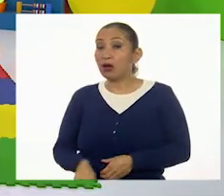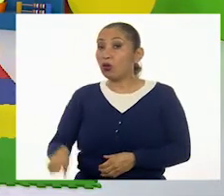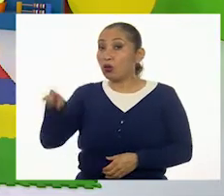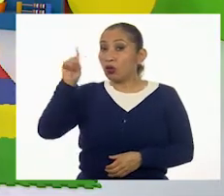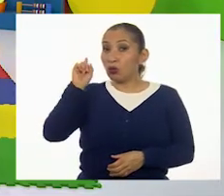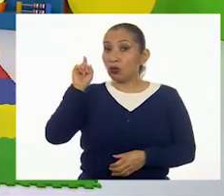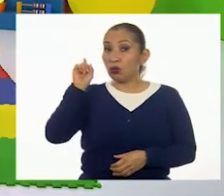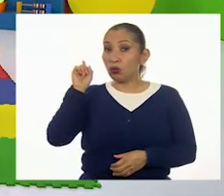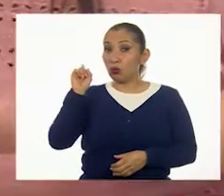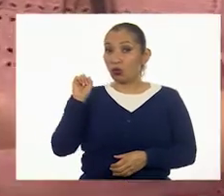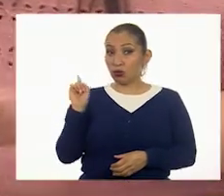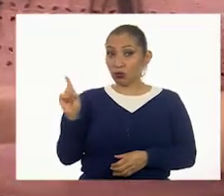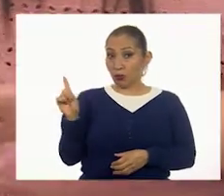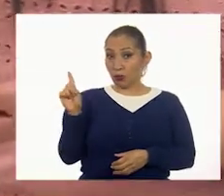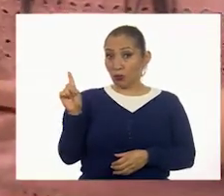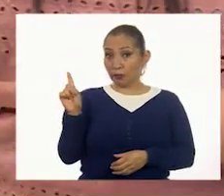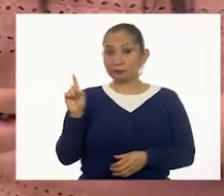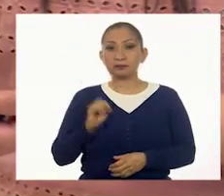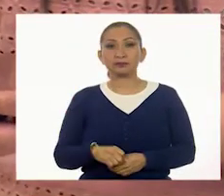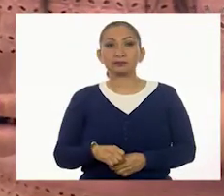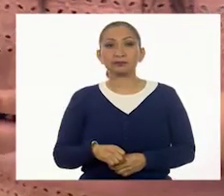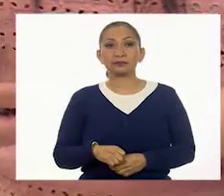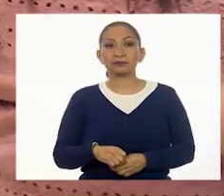dice así. Uno,